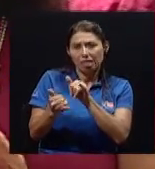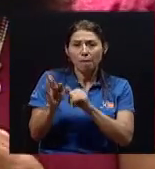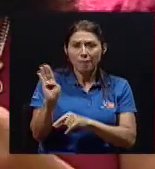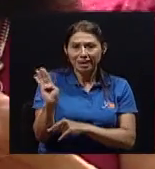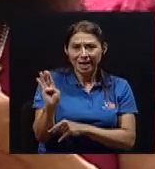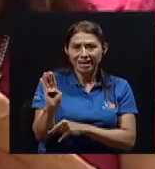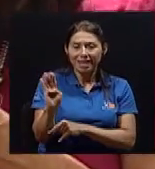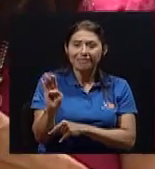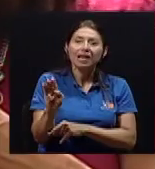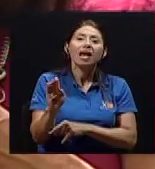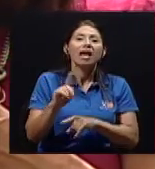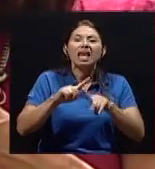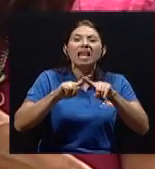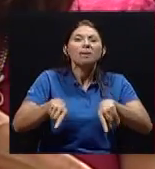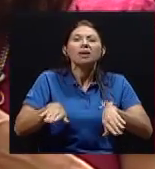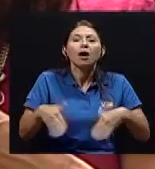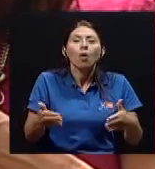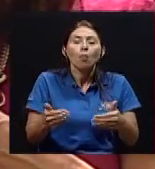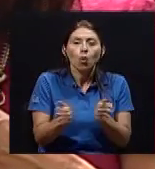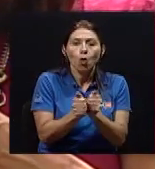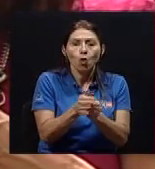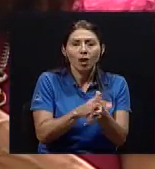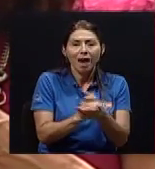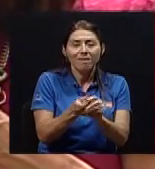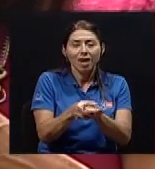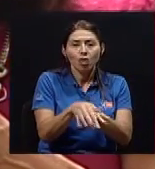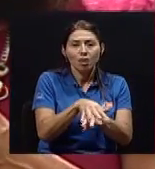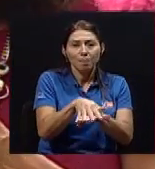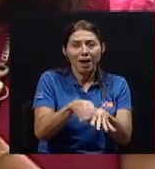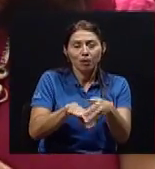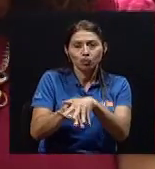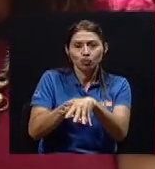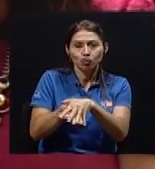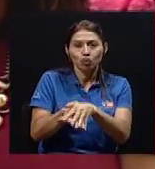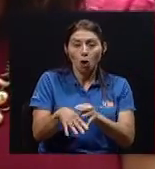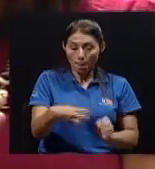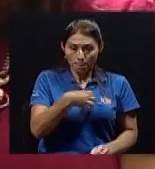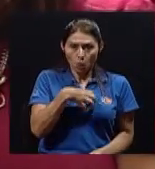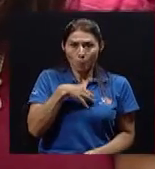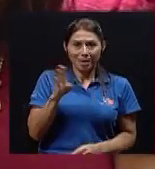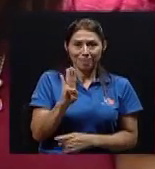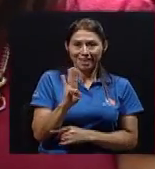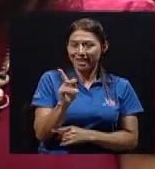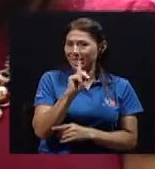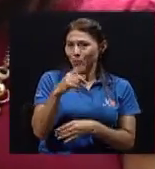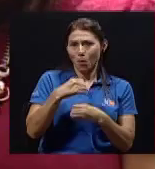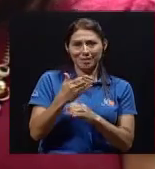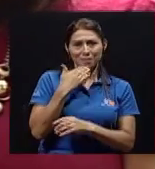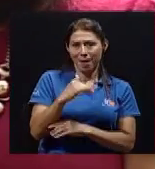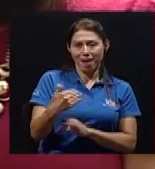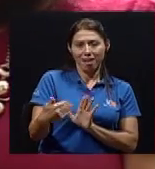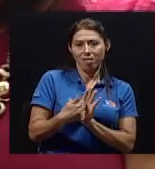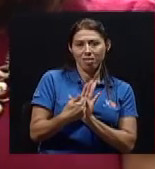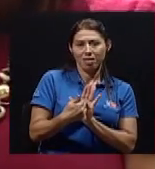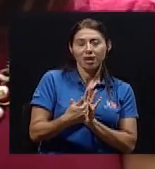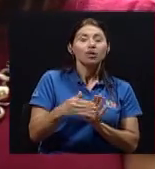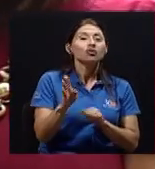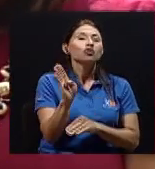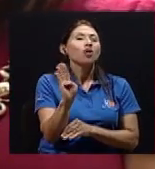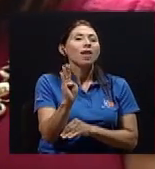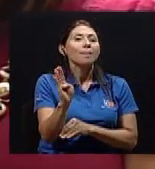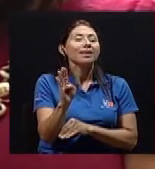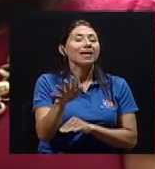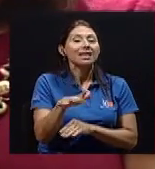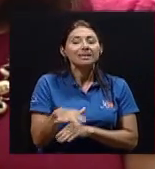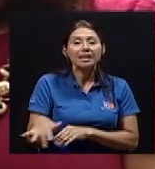manos. No son mis propias bacterias las que me hacen daño, sino que son las bacterias que vamos recogiendo del ambiente que